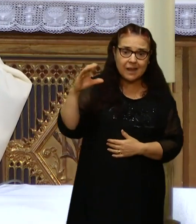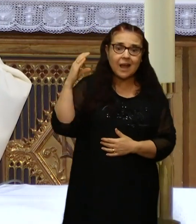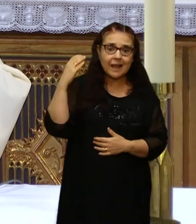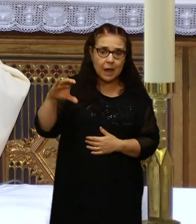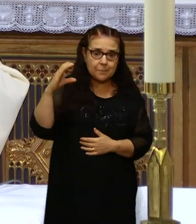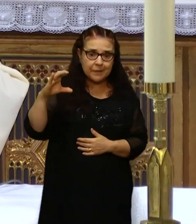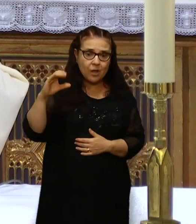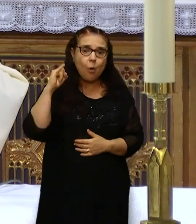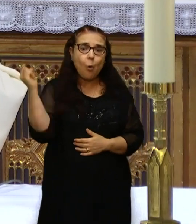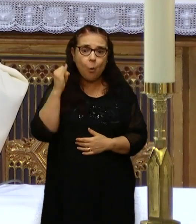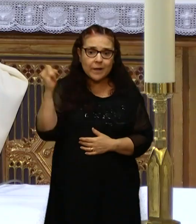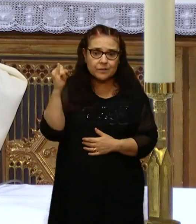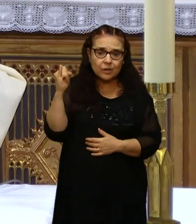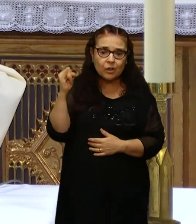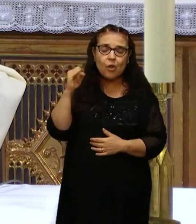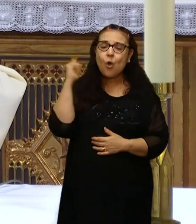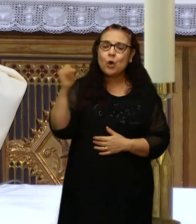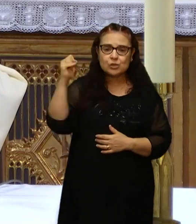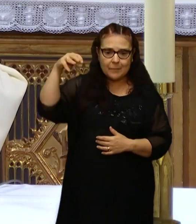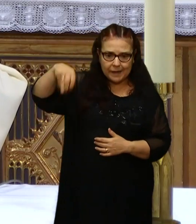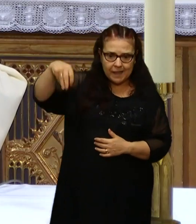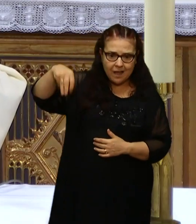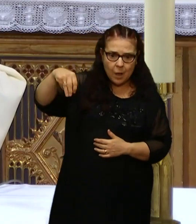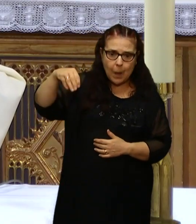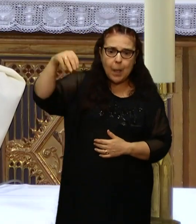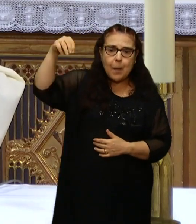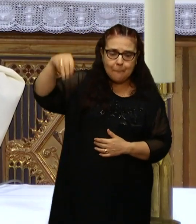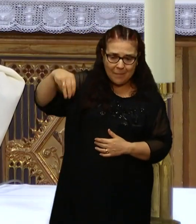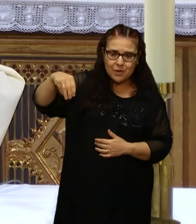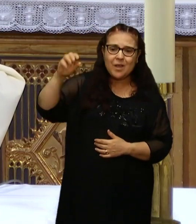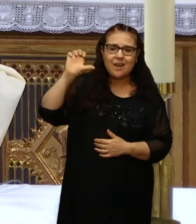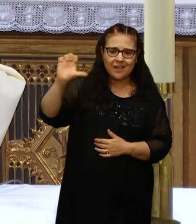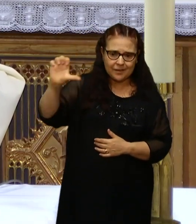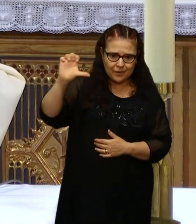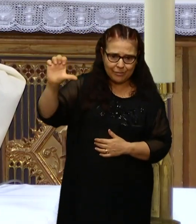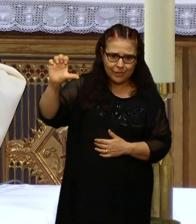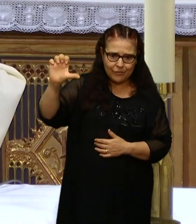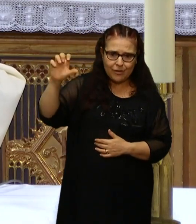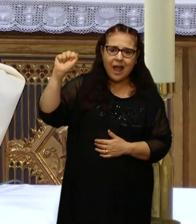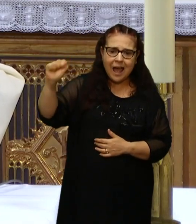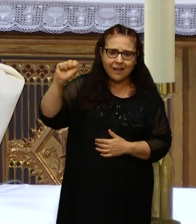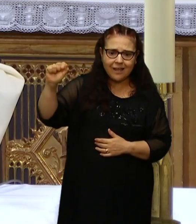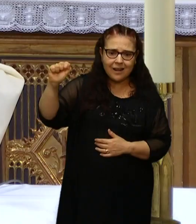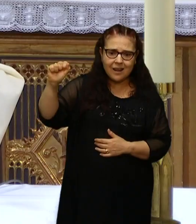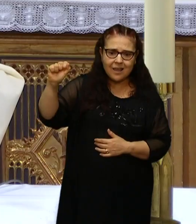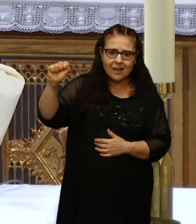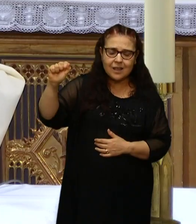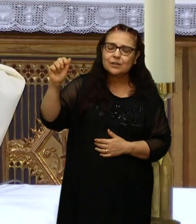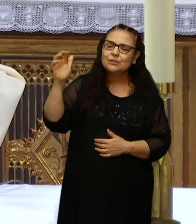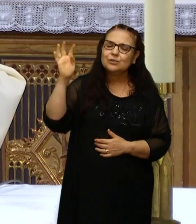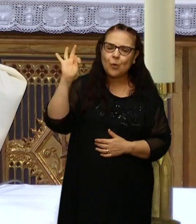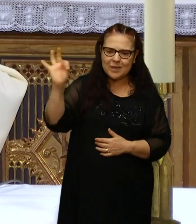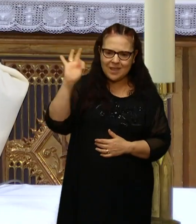Carmen, Juan, José María, Manuel y Encarnación, Ángel,